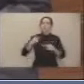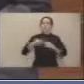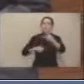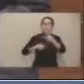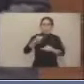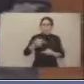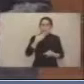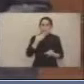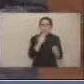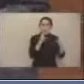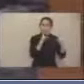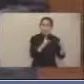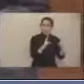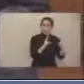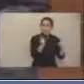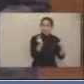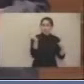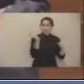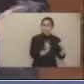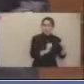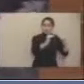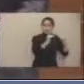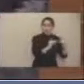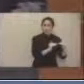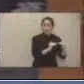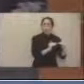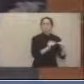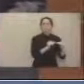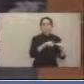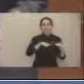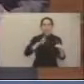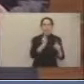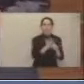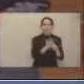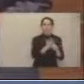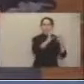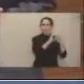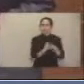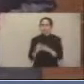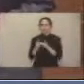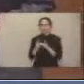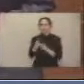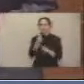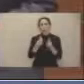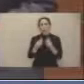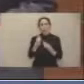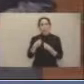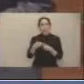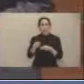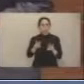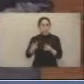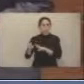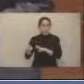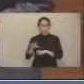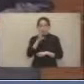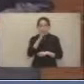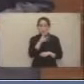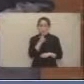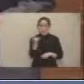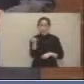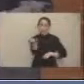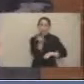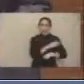más bajos directamente sobre el consumo porque ya sabe usted que el consumo la propensión al ahorro es es inversa